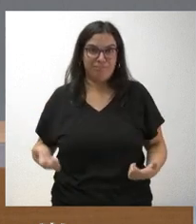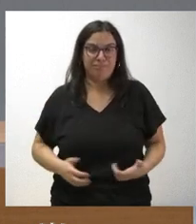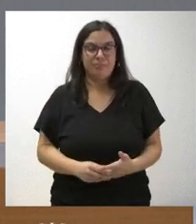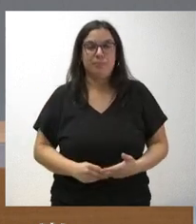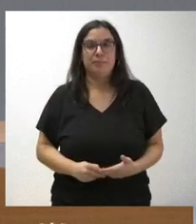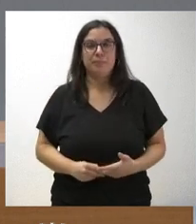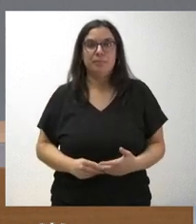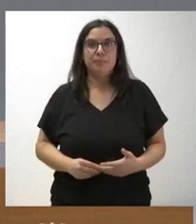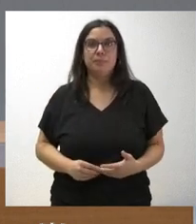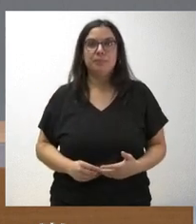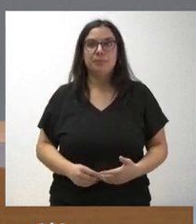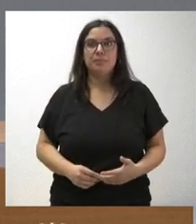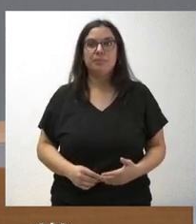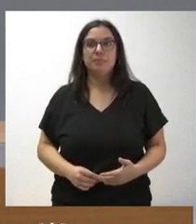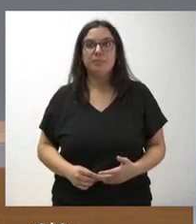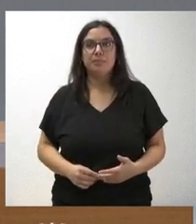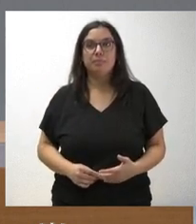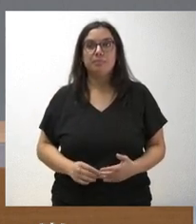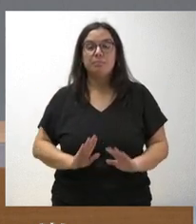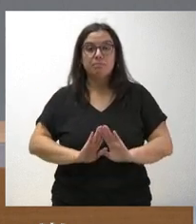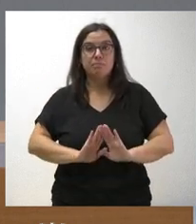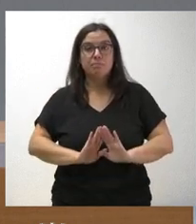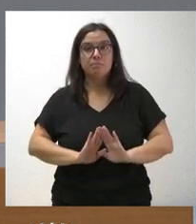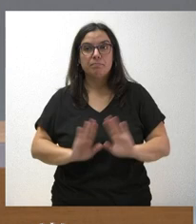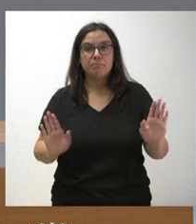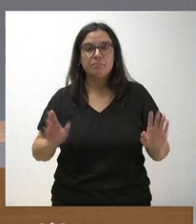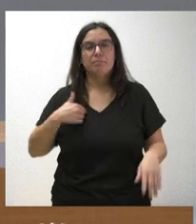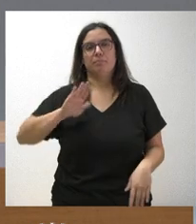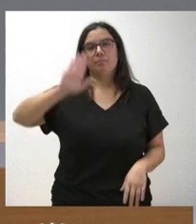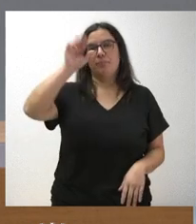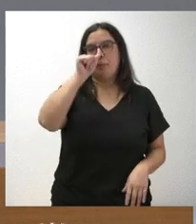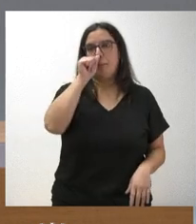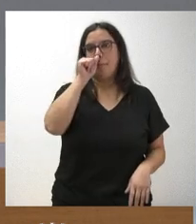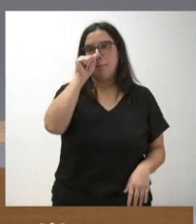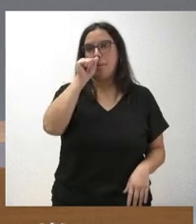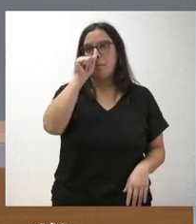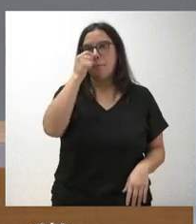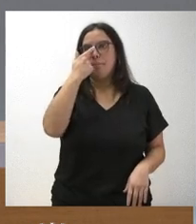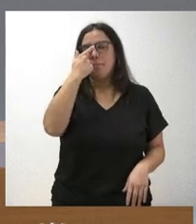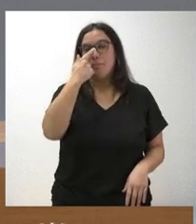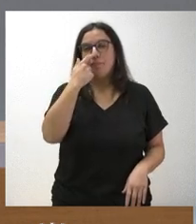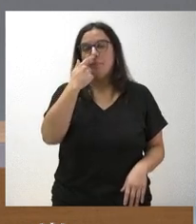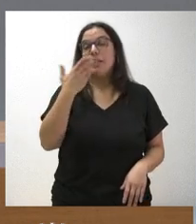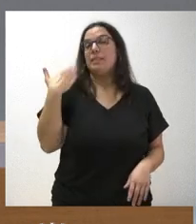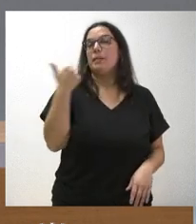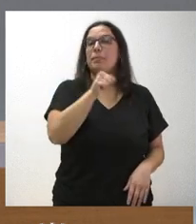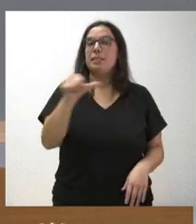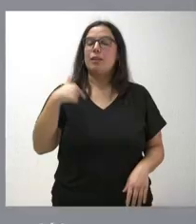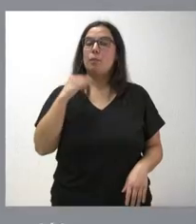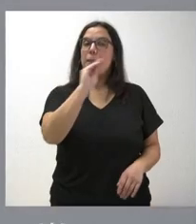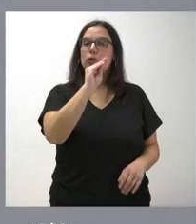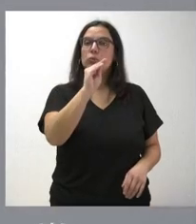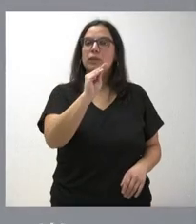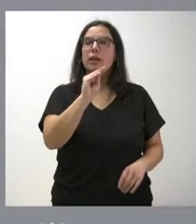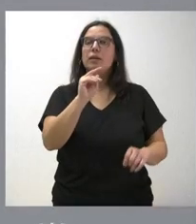corresponder si no hay más preguntas Sí sí la semana pasada le pregunté por la